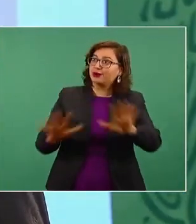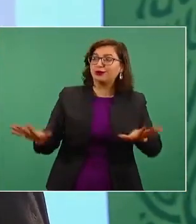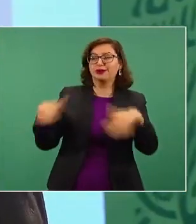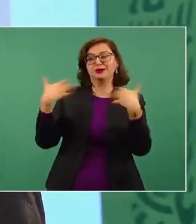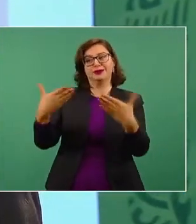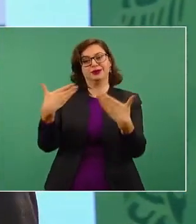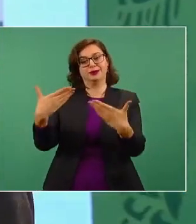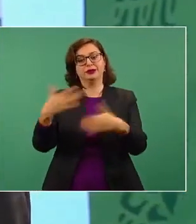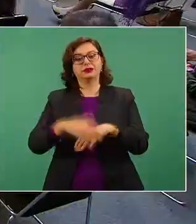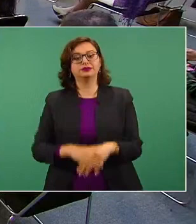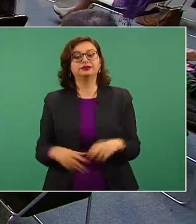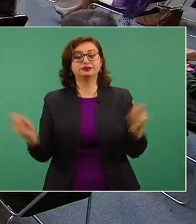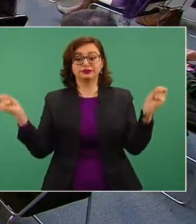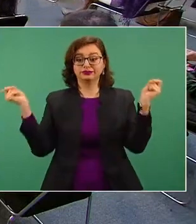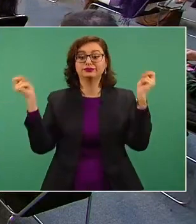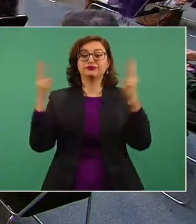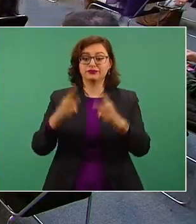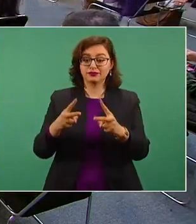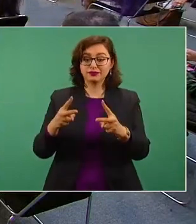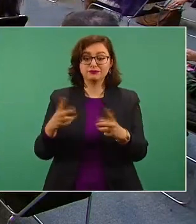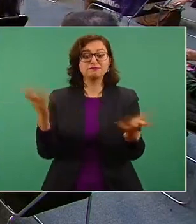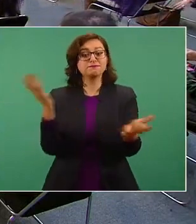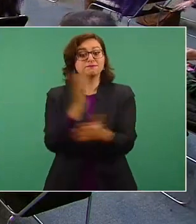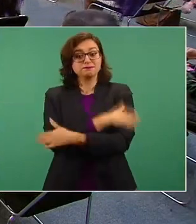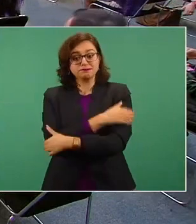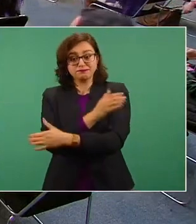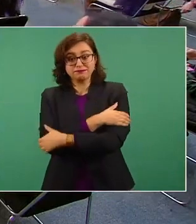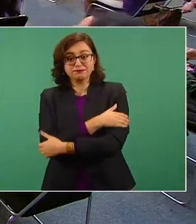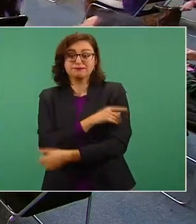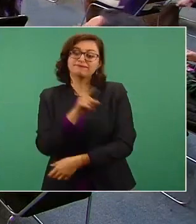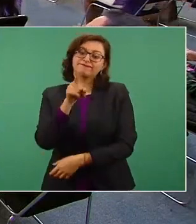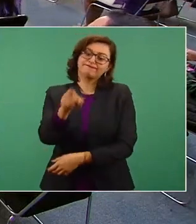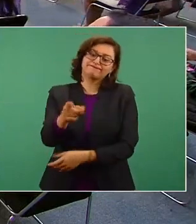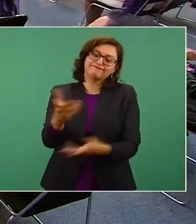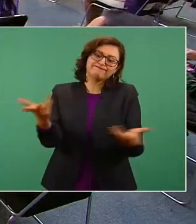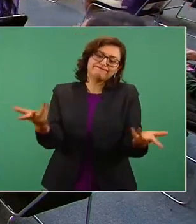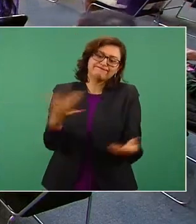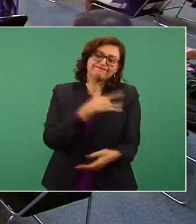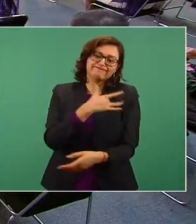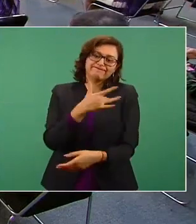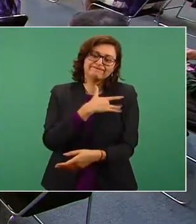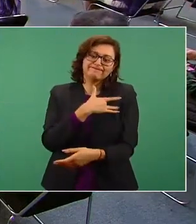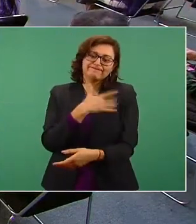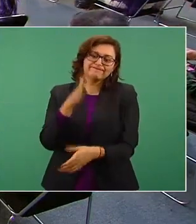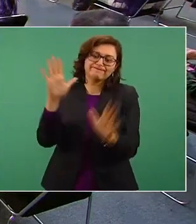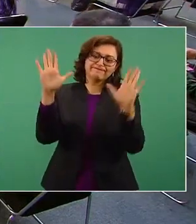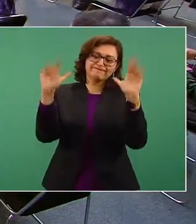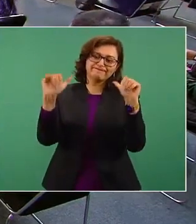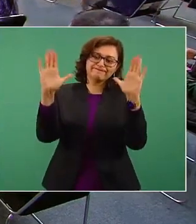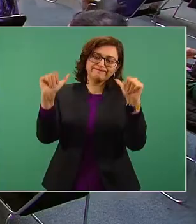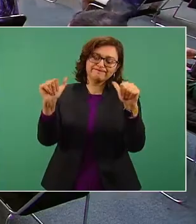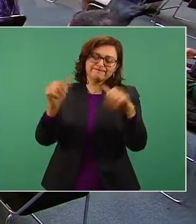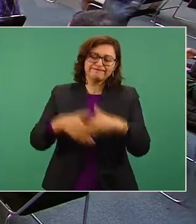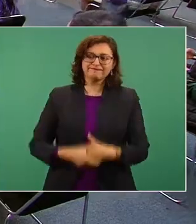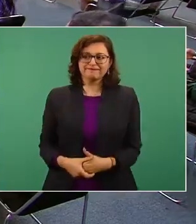vemos. Un abrazo. Quedas pendiente, corazón. Dios, adiós.